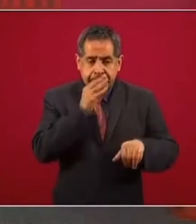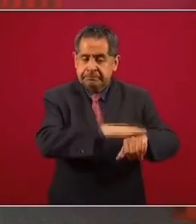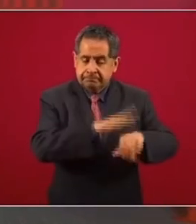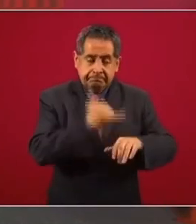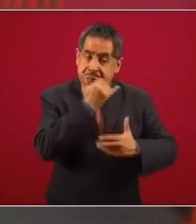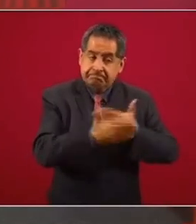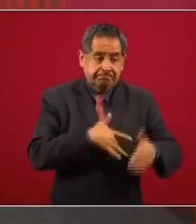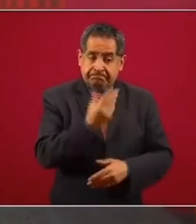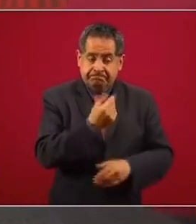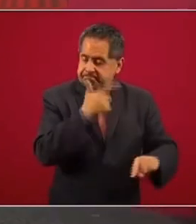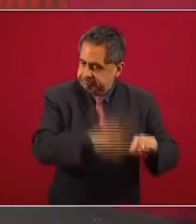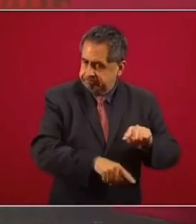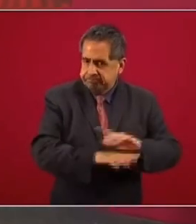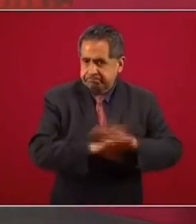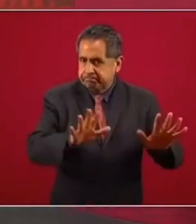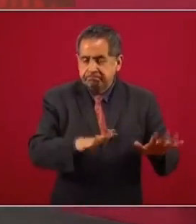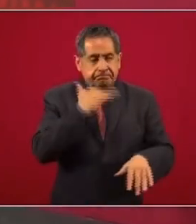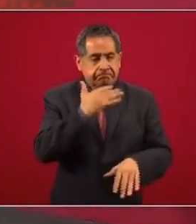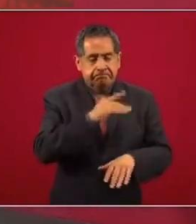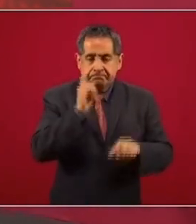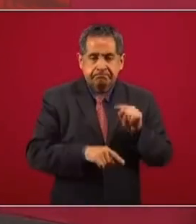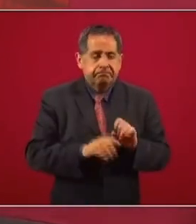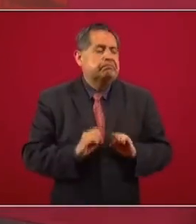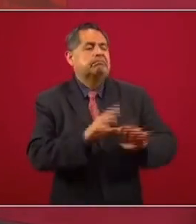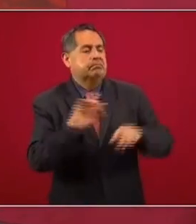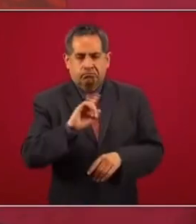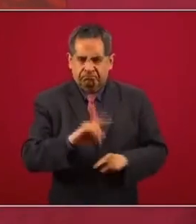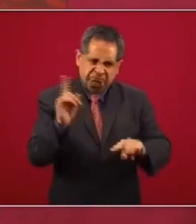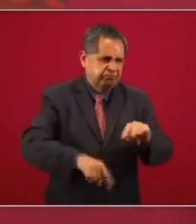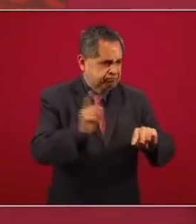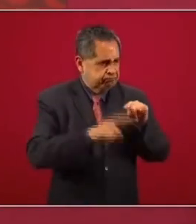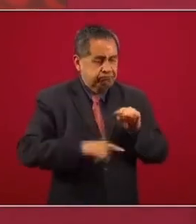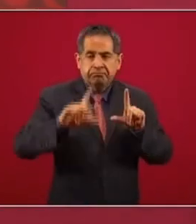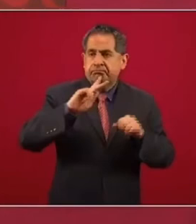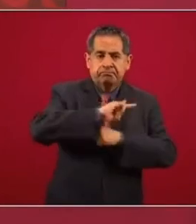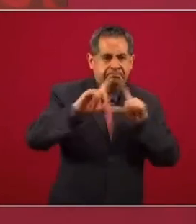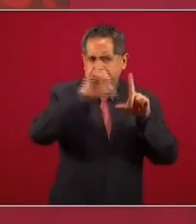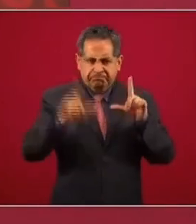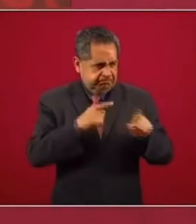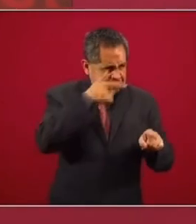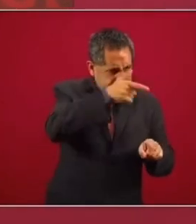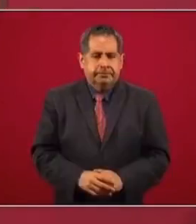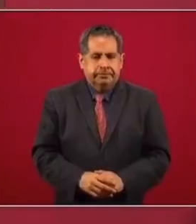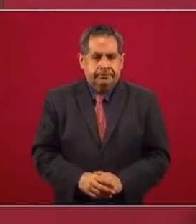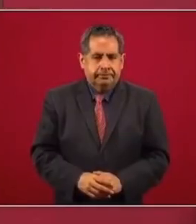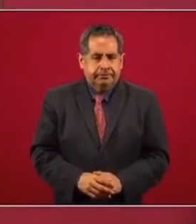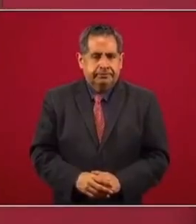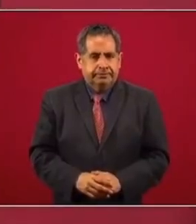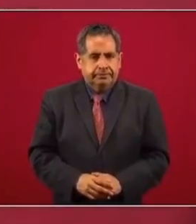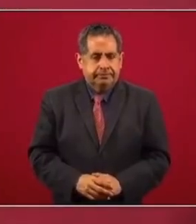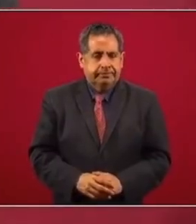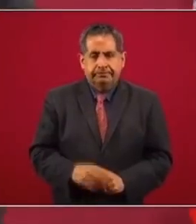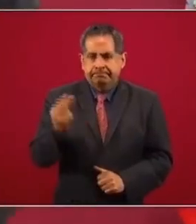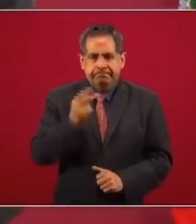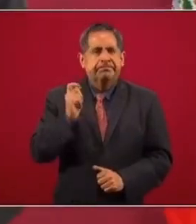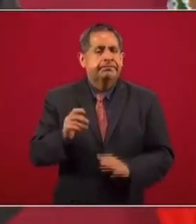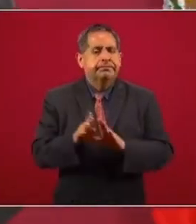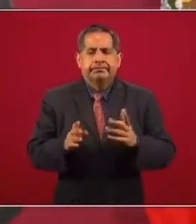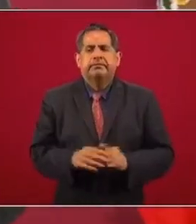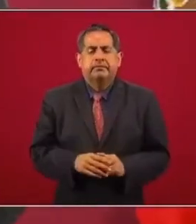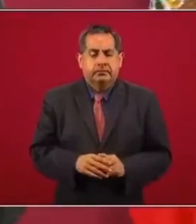anticipar, pero no vamos a dejar de limpiar al país de corrupción. Póntele bien. Tenemos que acabar